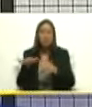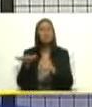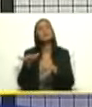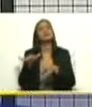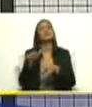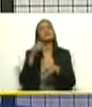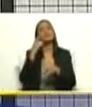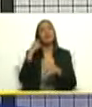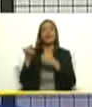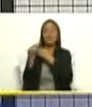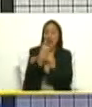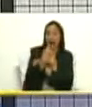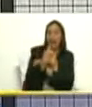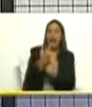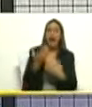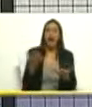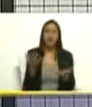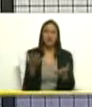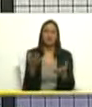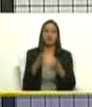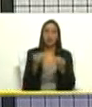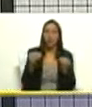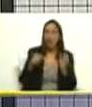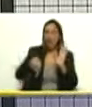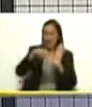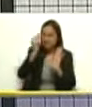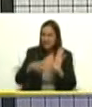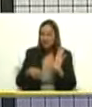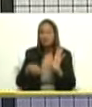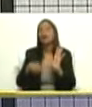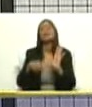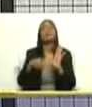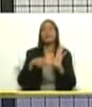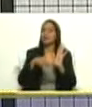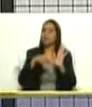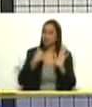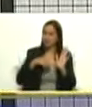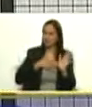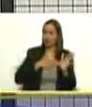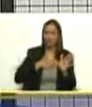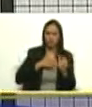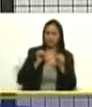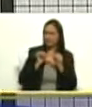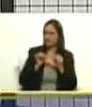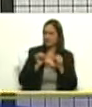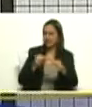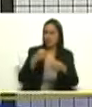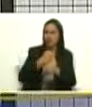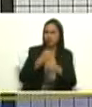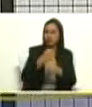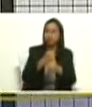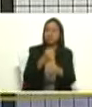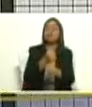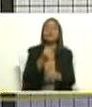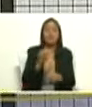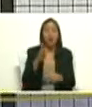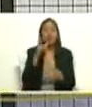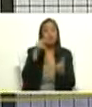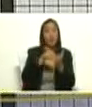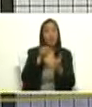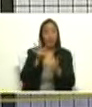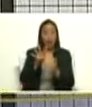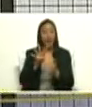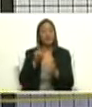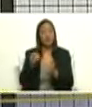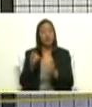fraude en la recolección de la firma y fuimos 2004 15 de agosto referéndum